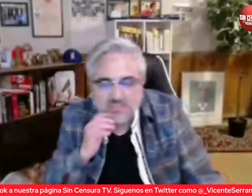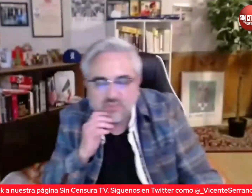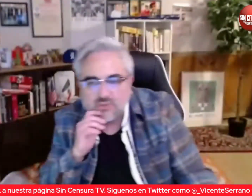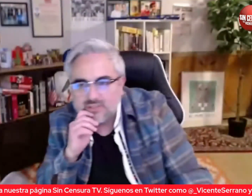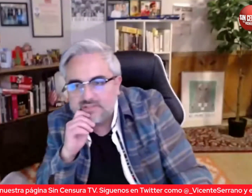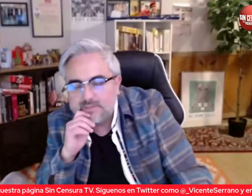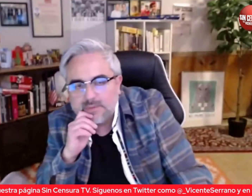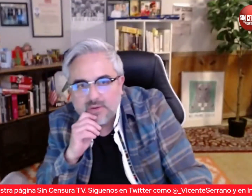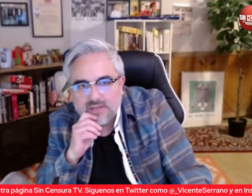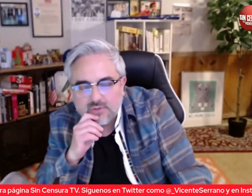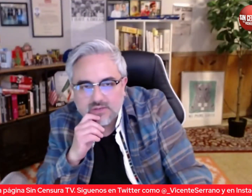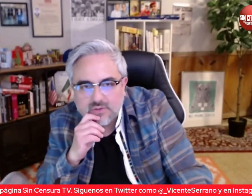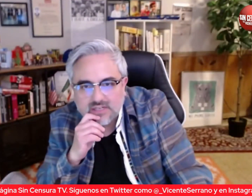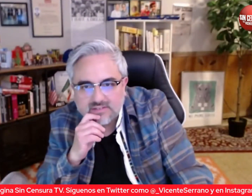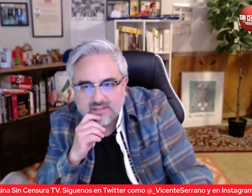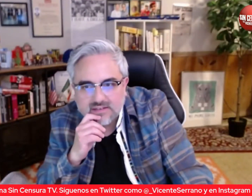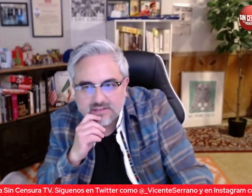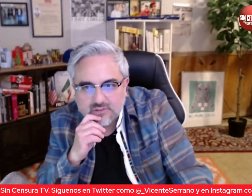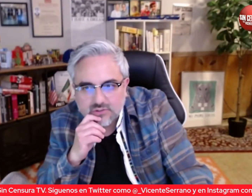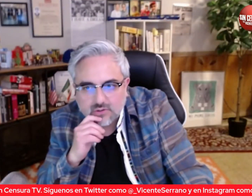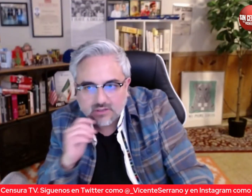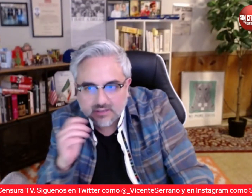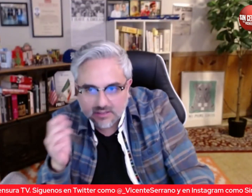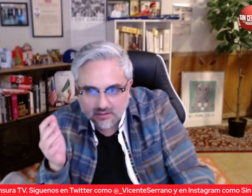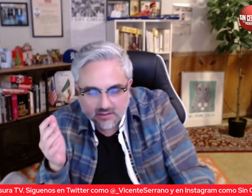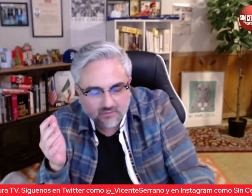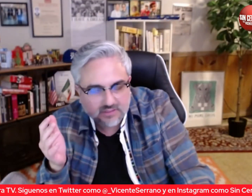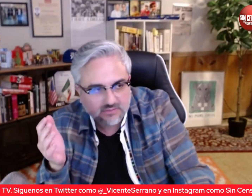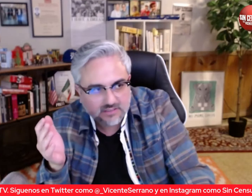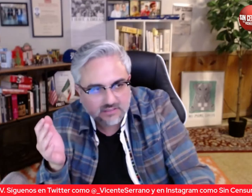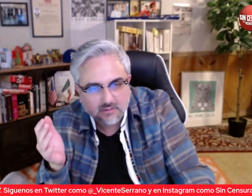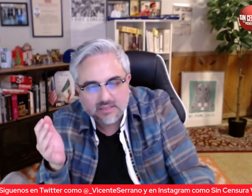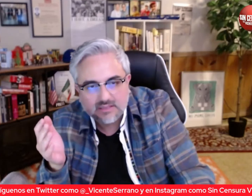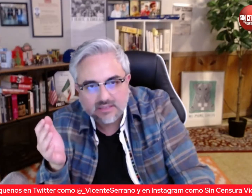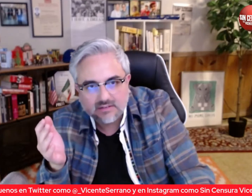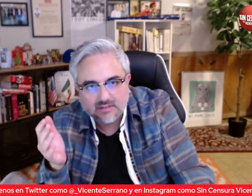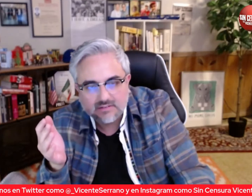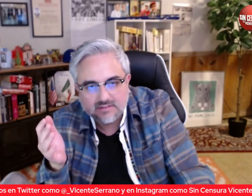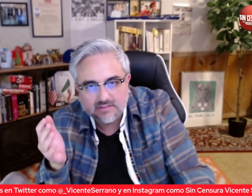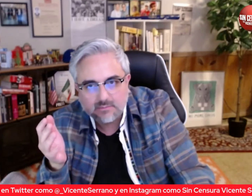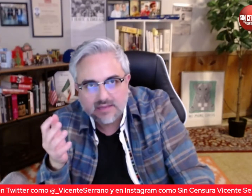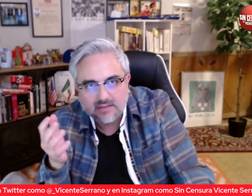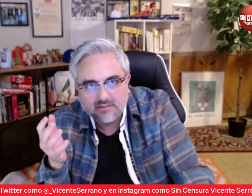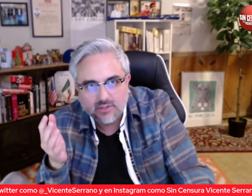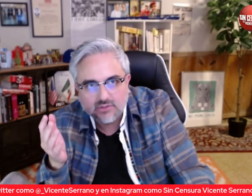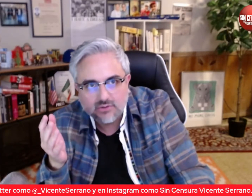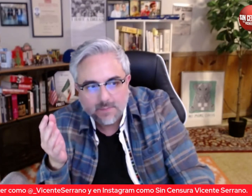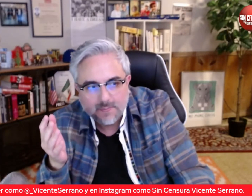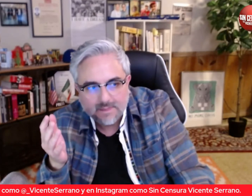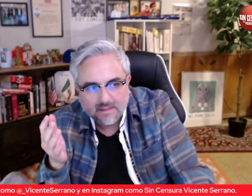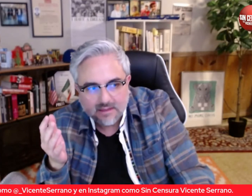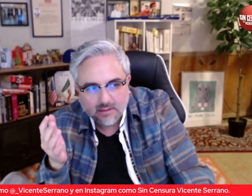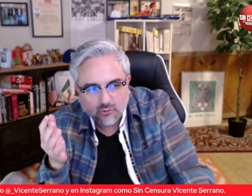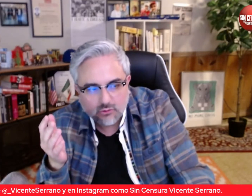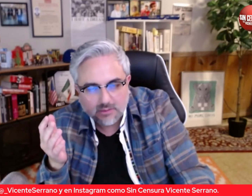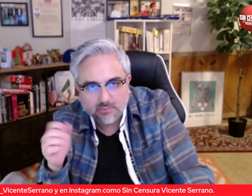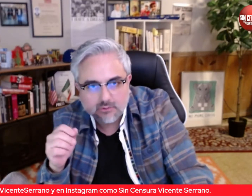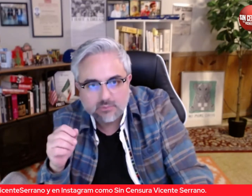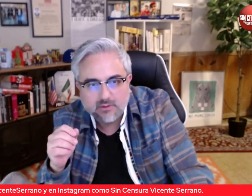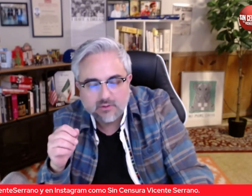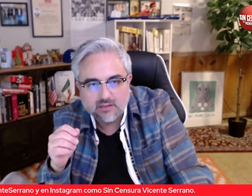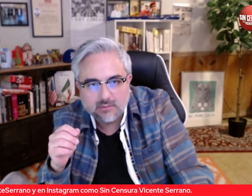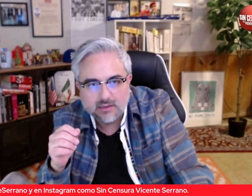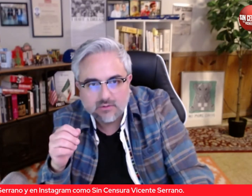Siempre lo ha hecho, ha hecho crecer, ha hecho efectivamente crecer a este país, lo ha hecho mucho